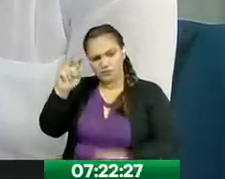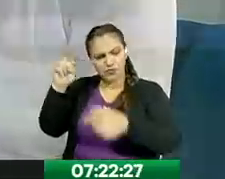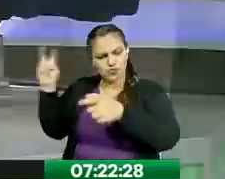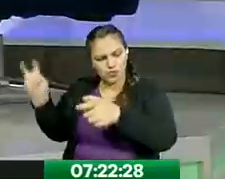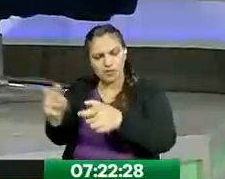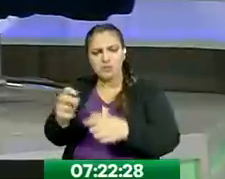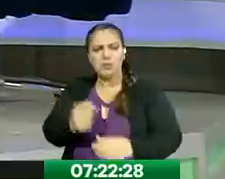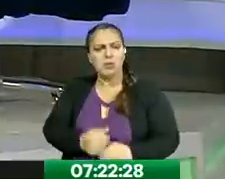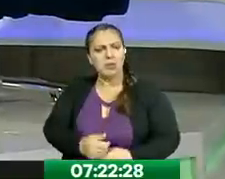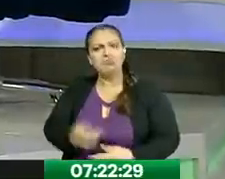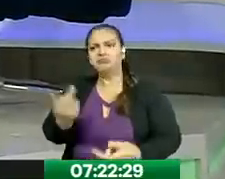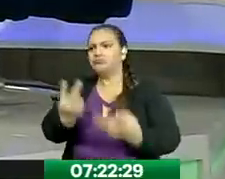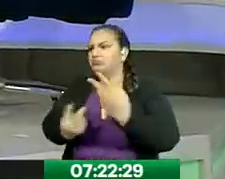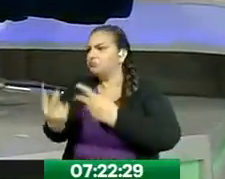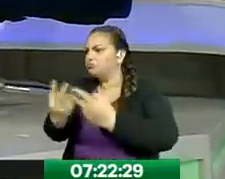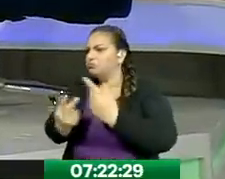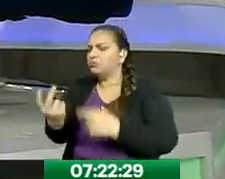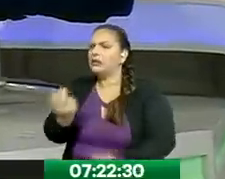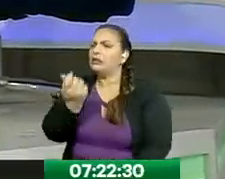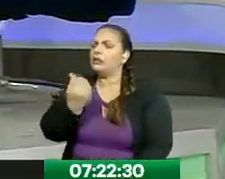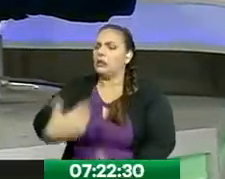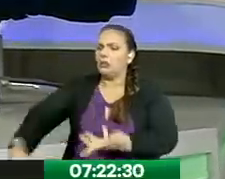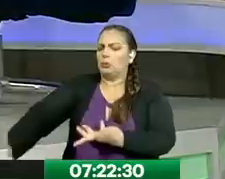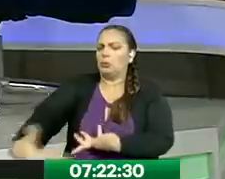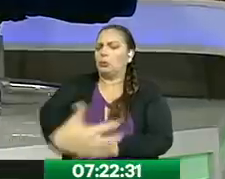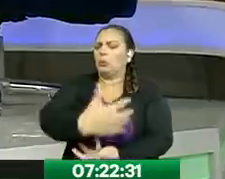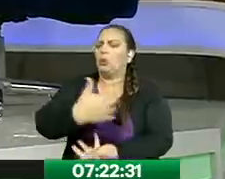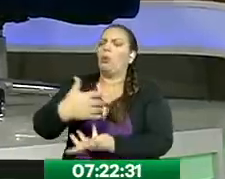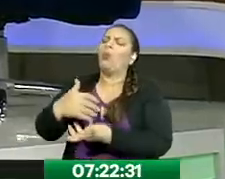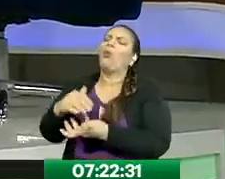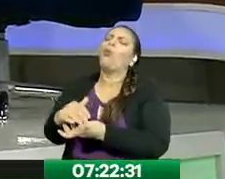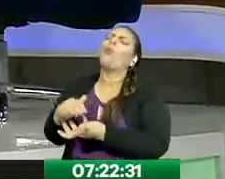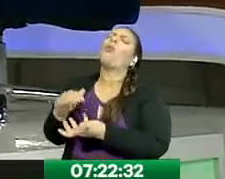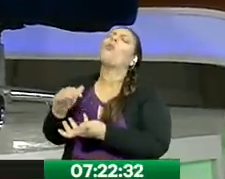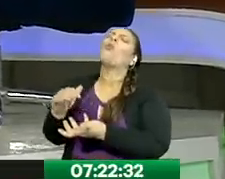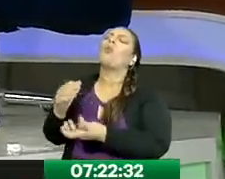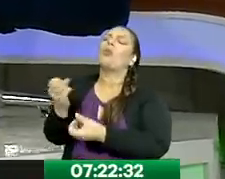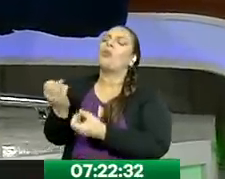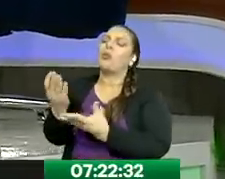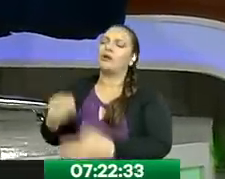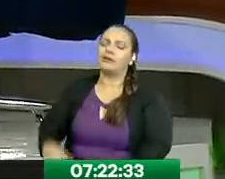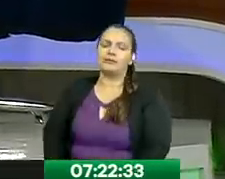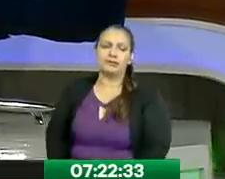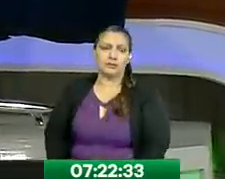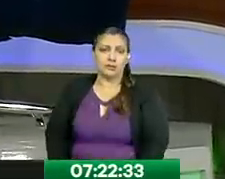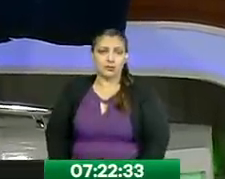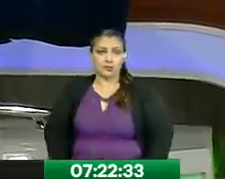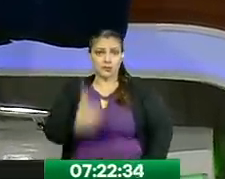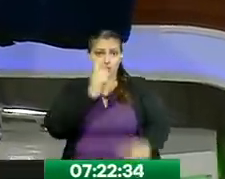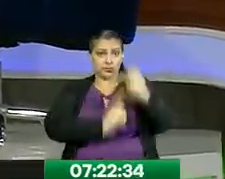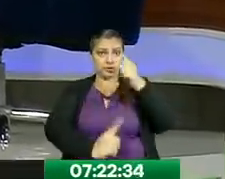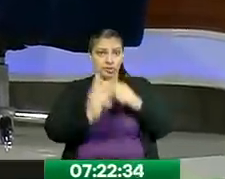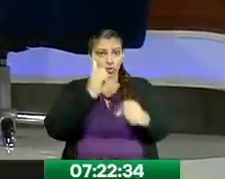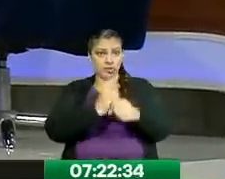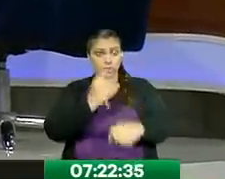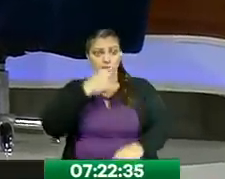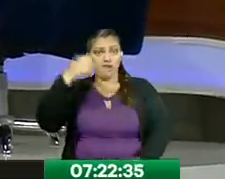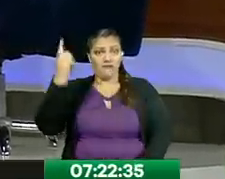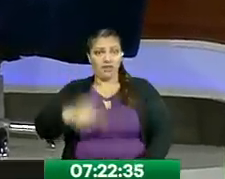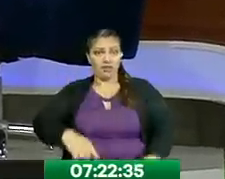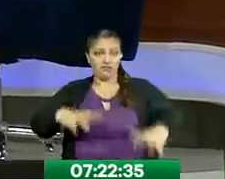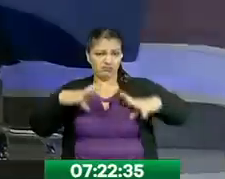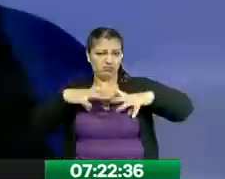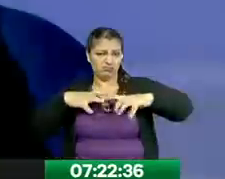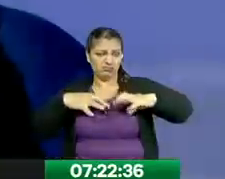juego lo que queremos es que sea superior al del año pasado definitivamente en cuanto a cifras quisiera mejor no adelantarme para manera expectativas pero estamos trabajando